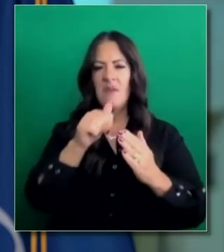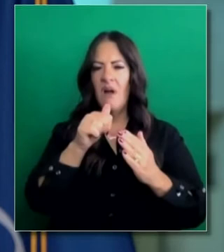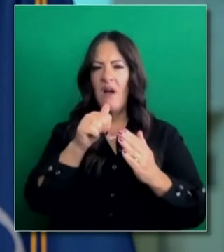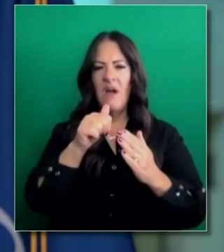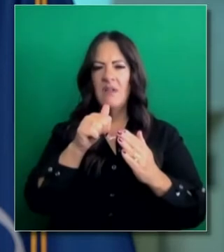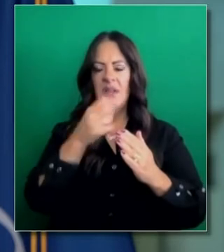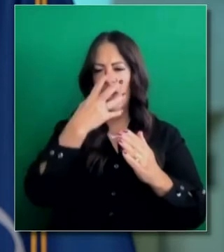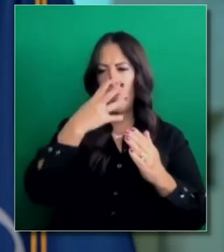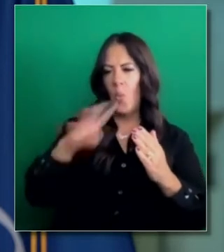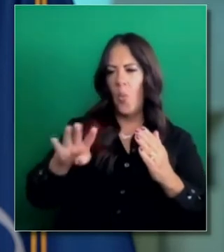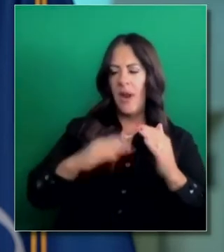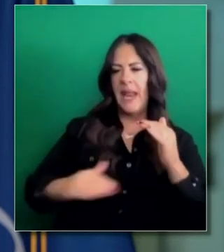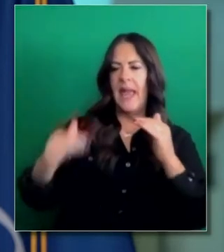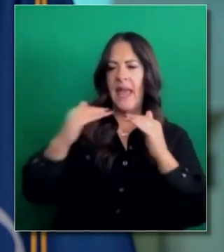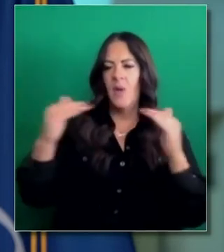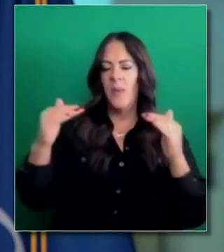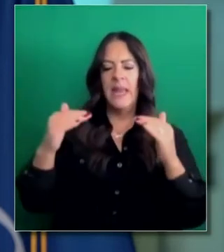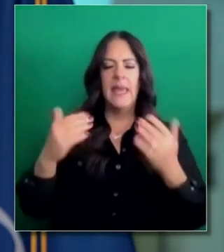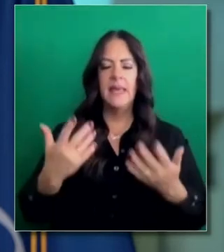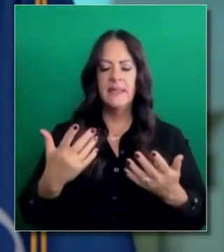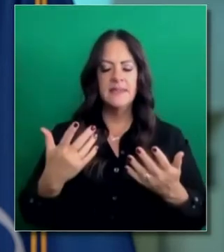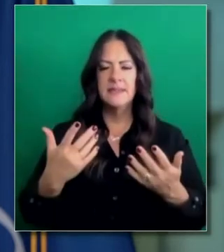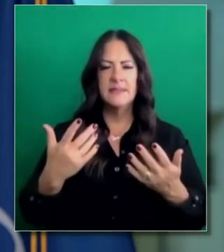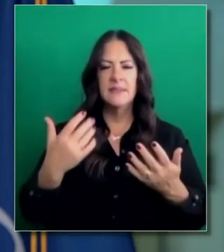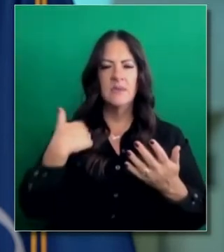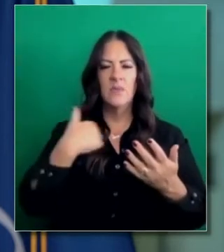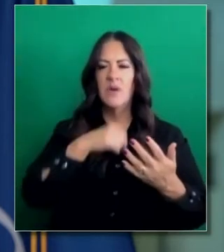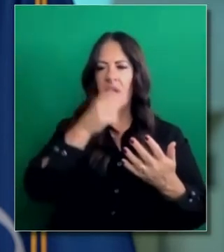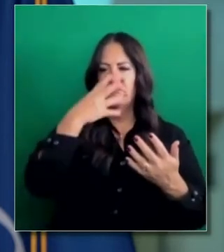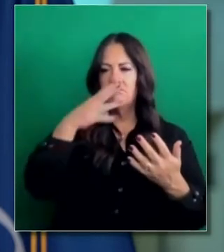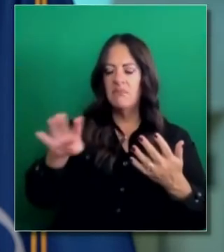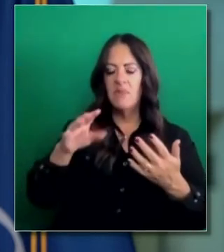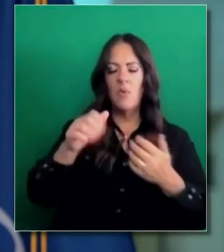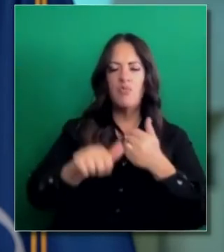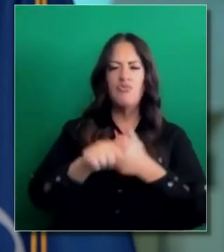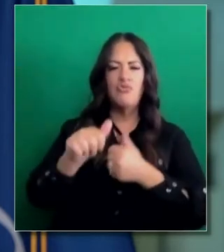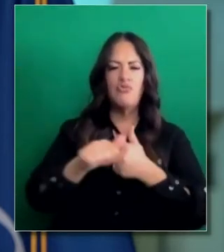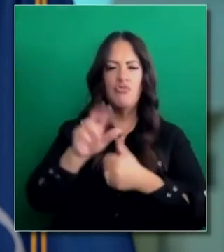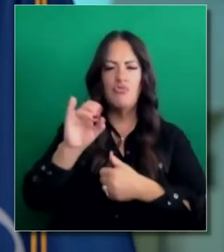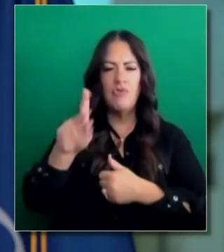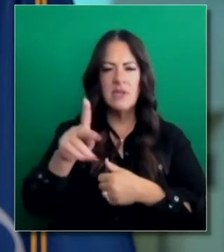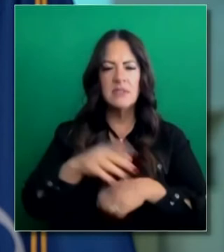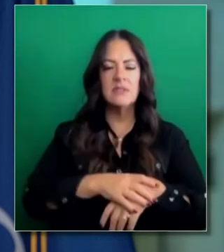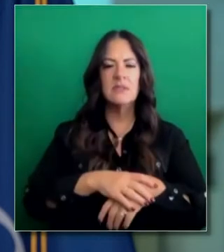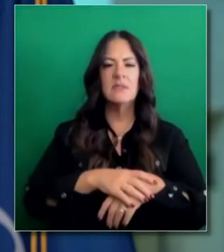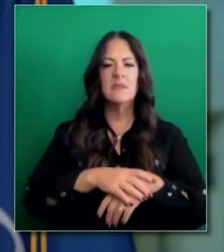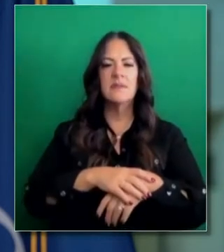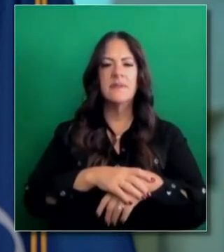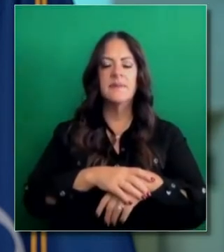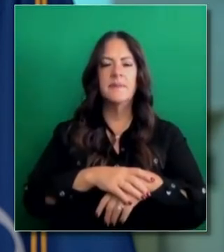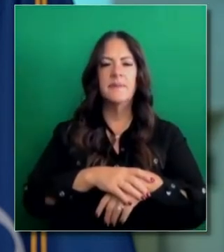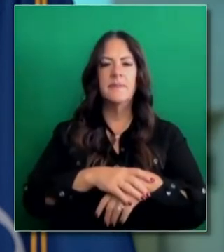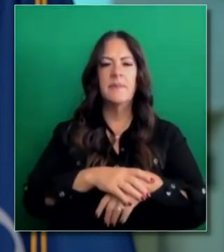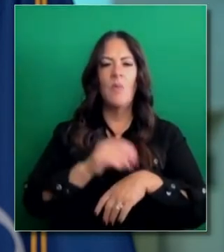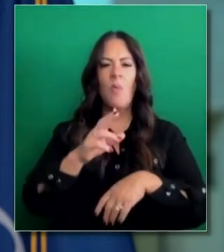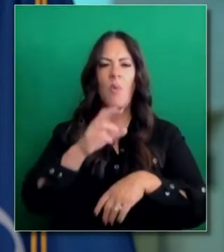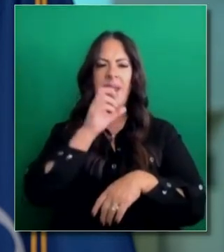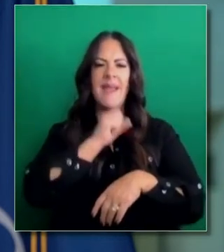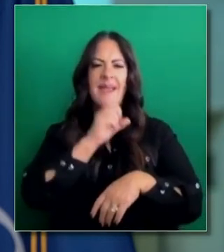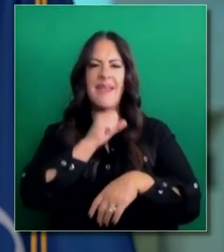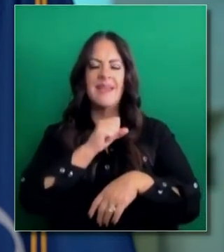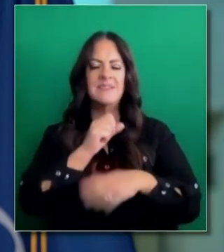abandonando la el riesgo de exposición y la equidad ni el riesgo y no estamos abandonando el asunto de la edad